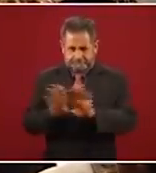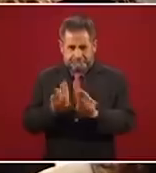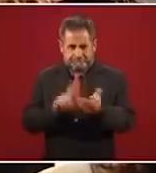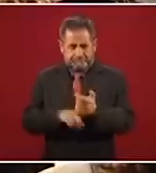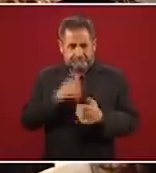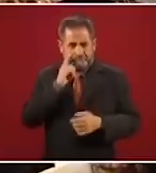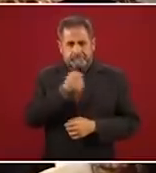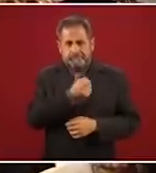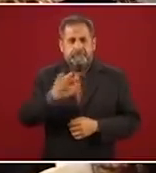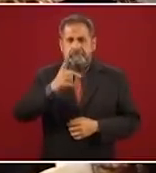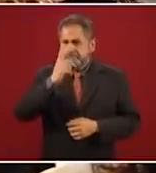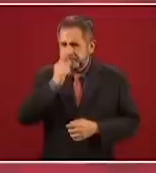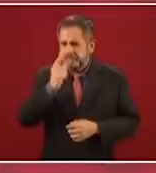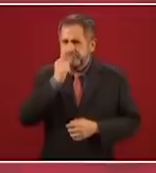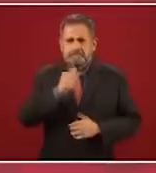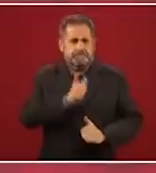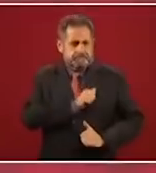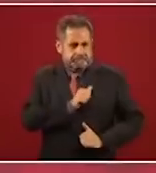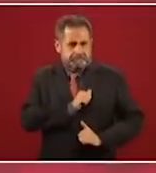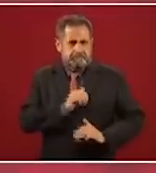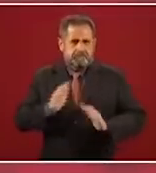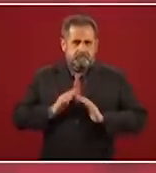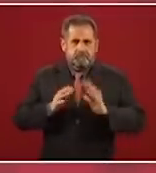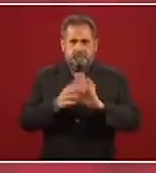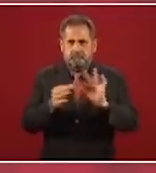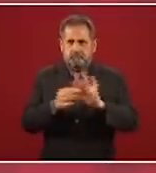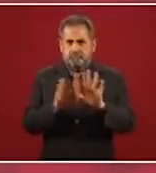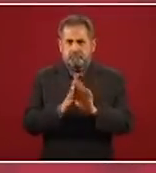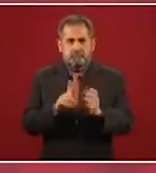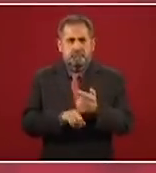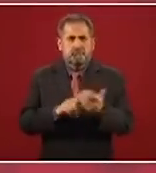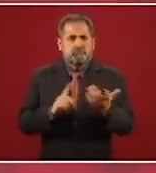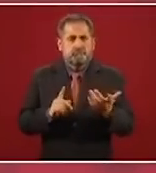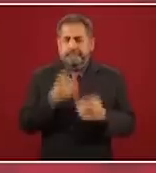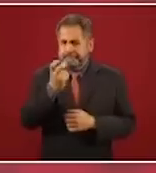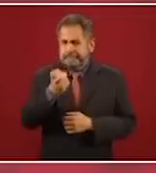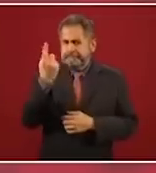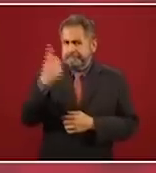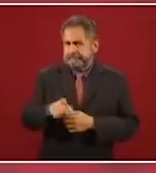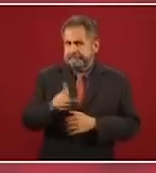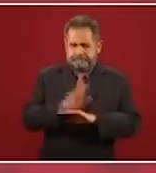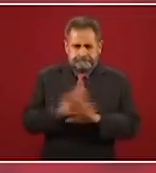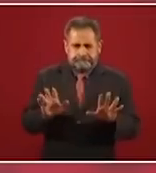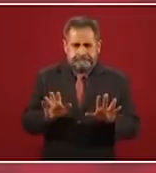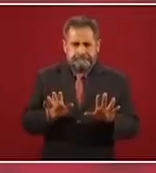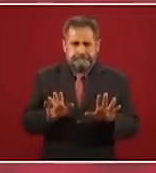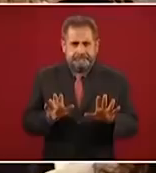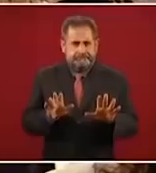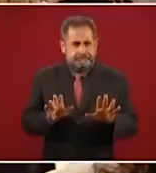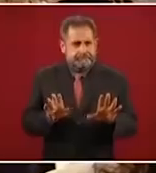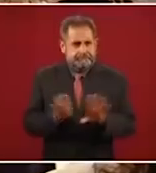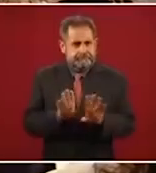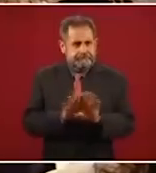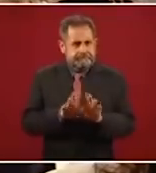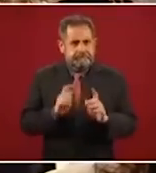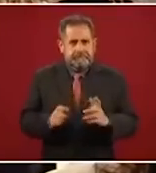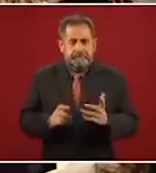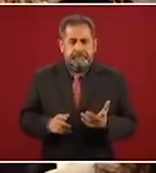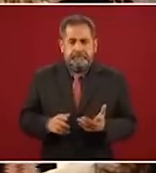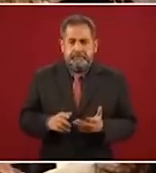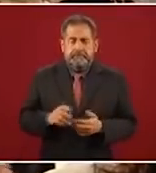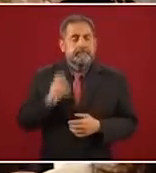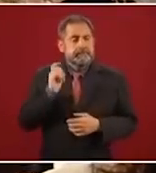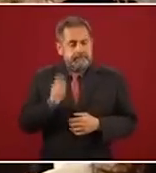a policías y soldados. Y la instrucción es esa. O sea, que